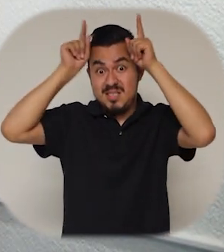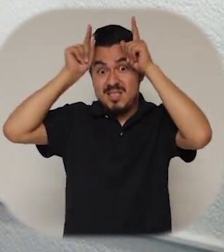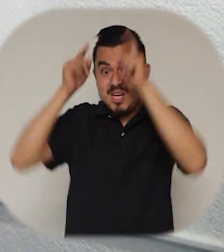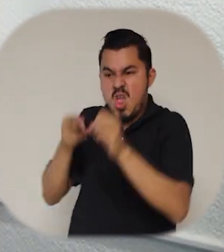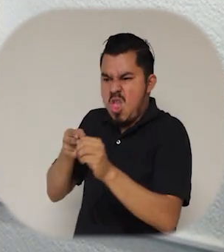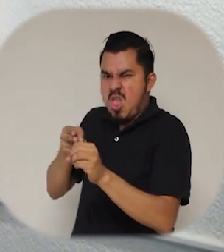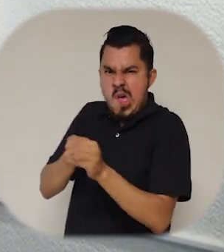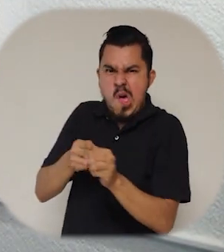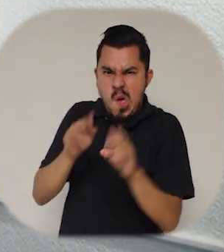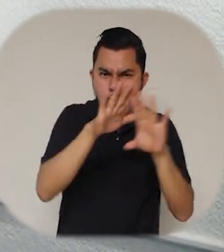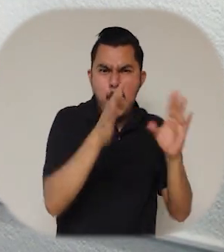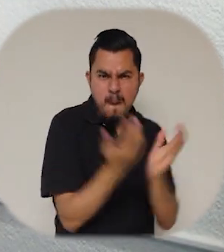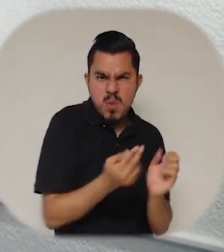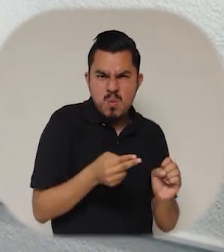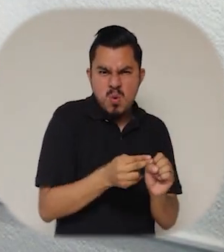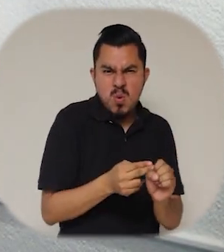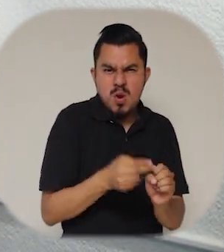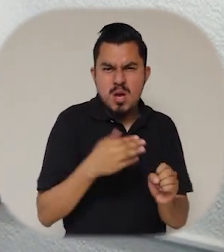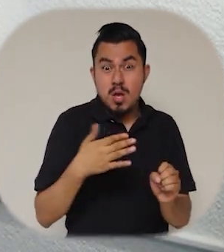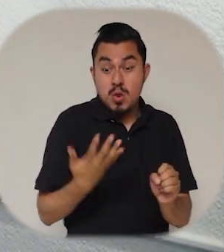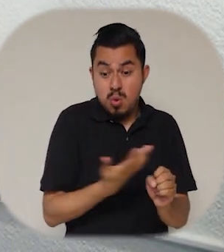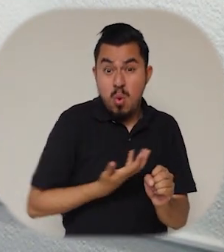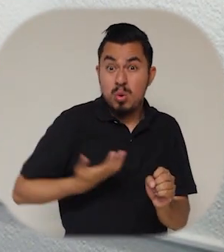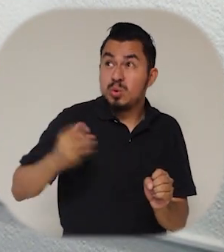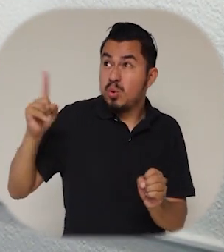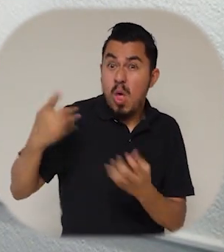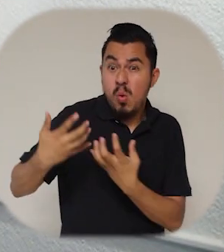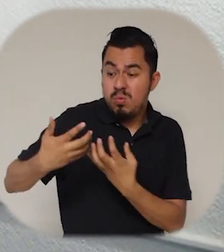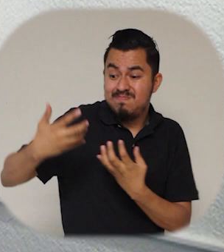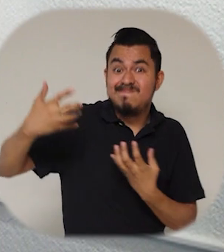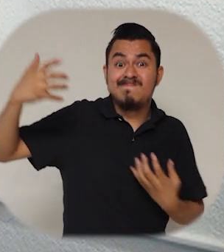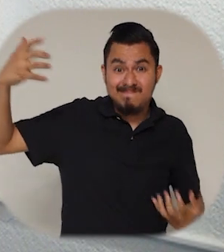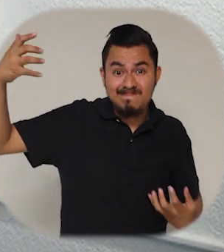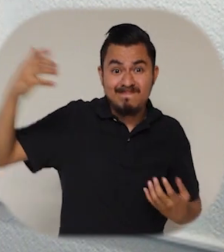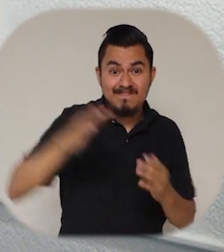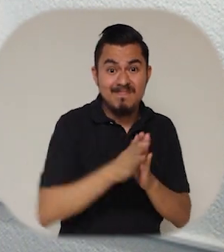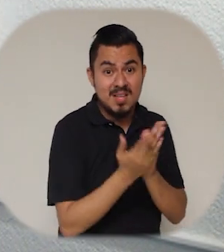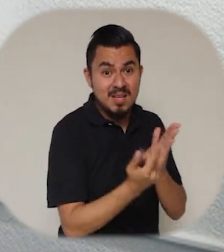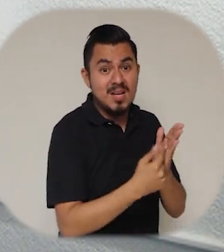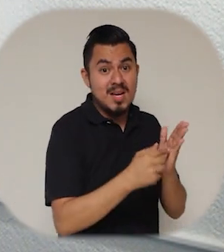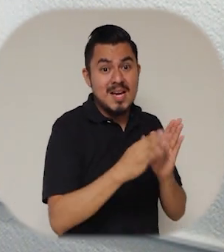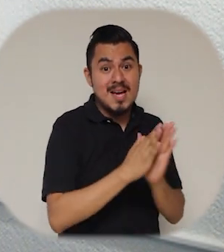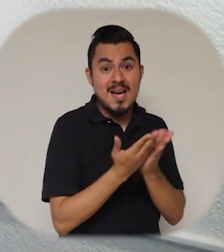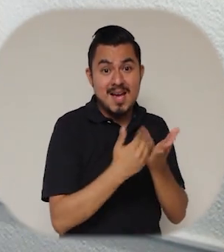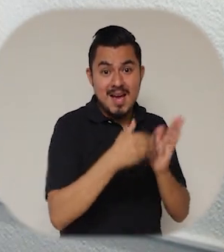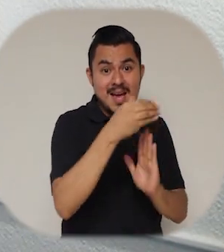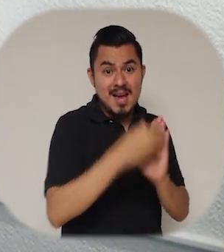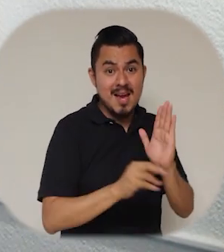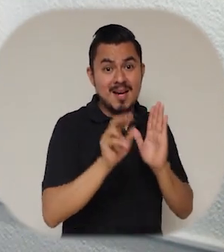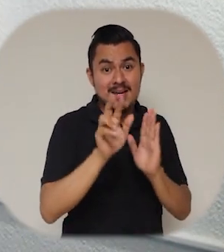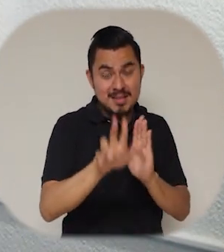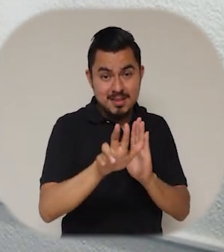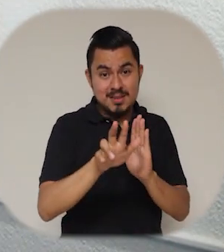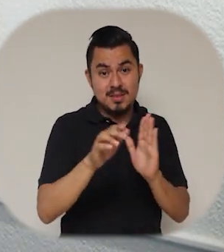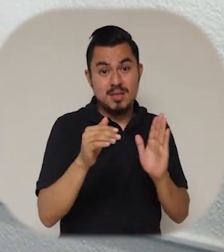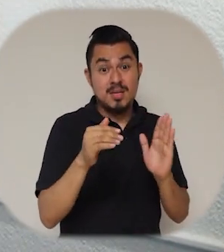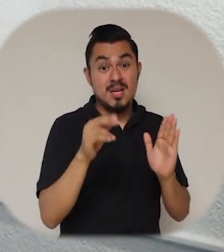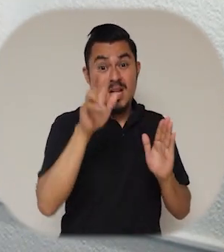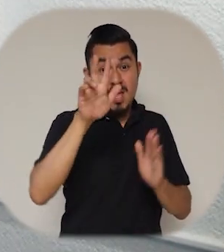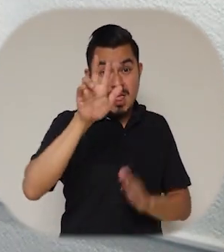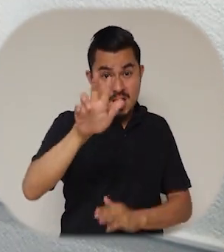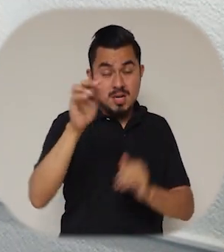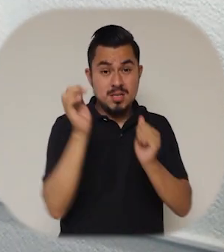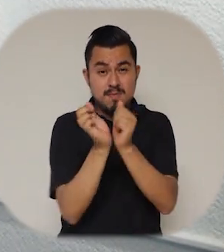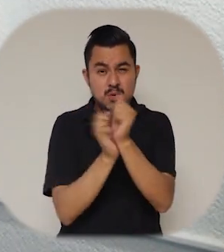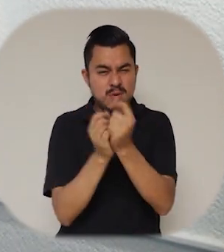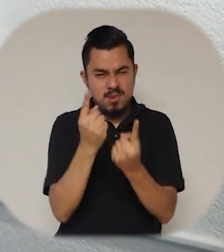Dios. Esto está expresado claramente en Génesis 3. Por eso es que por estos 3 problemas